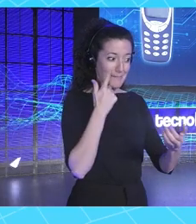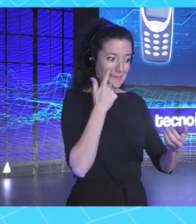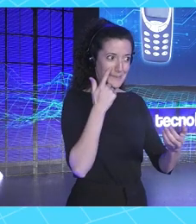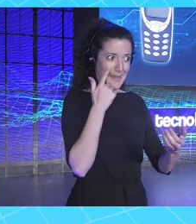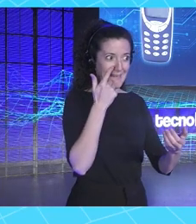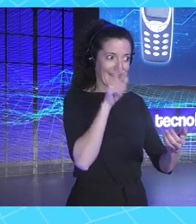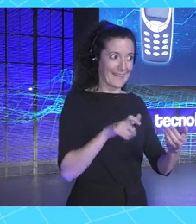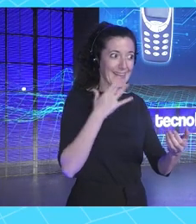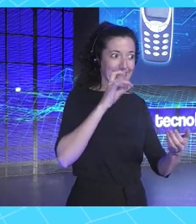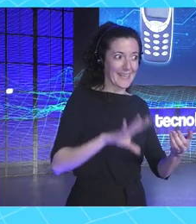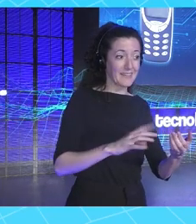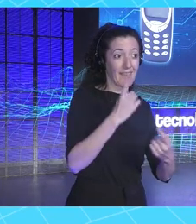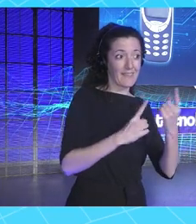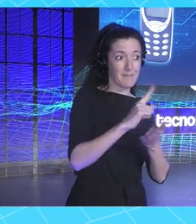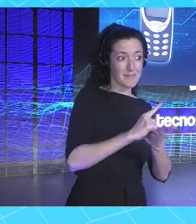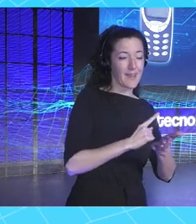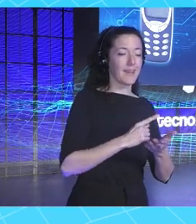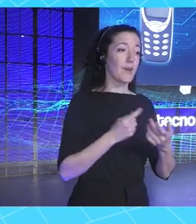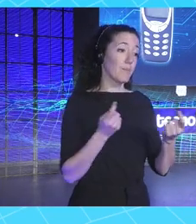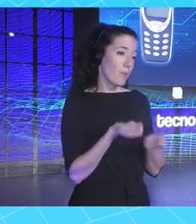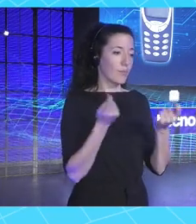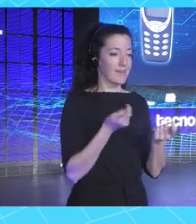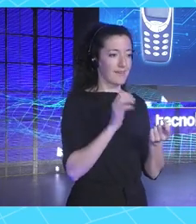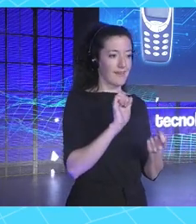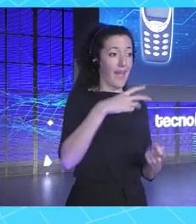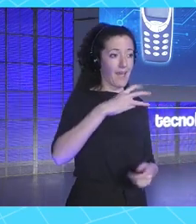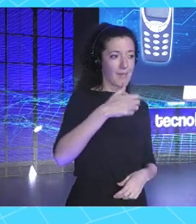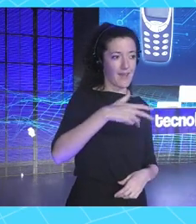a veces era un mensaje y ponía pública amena